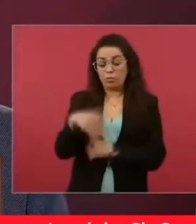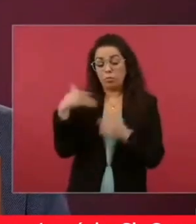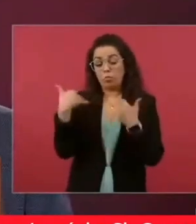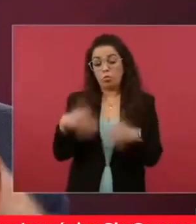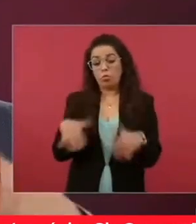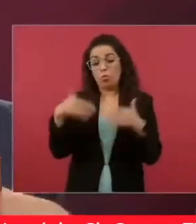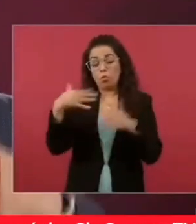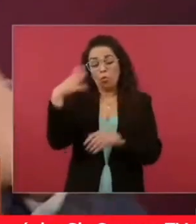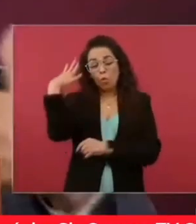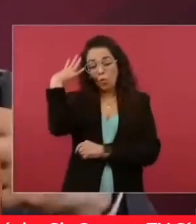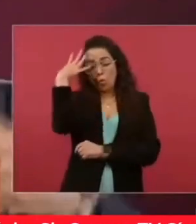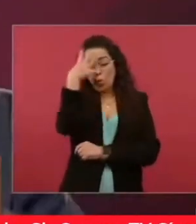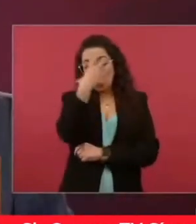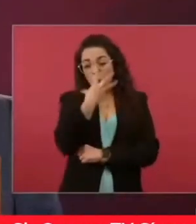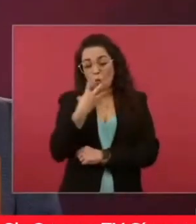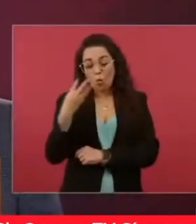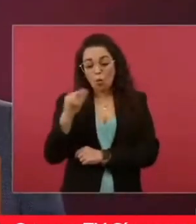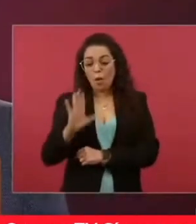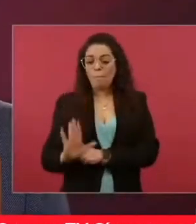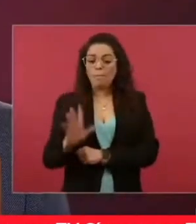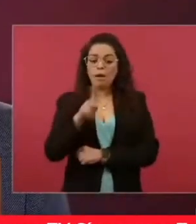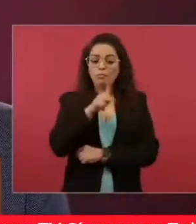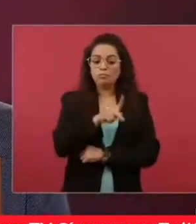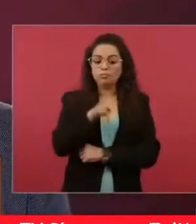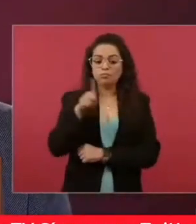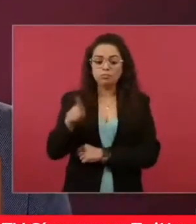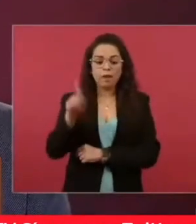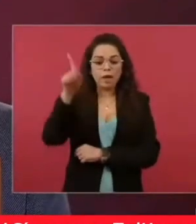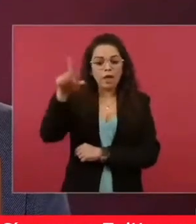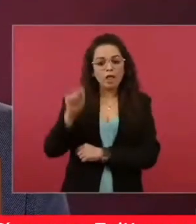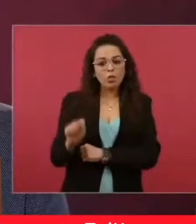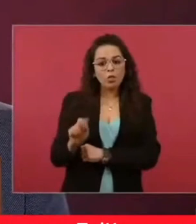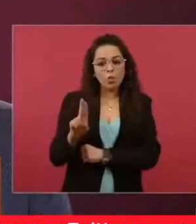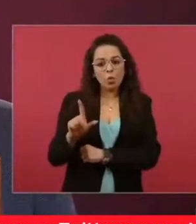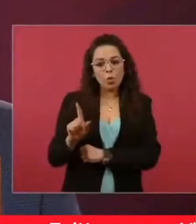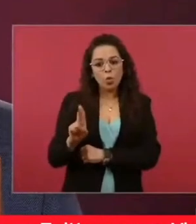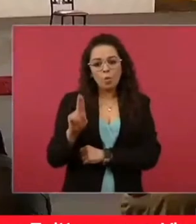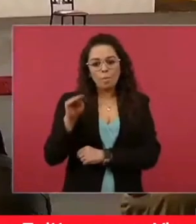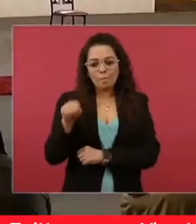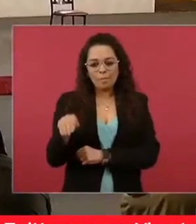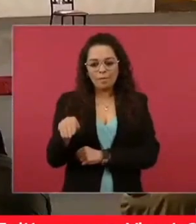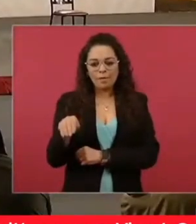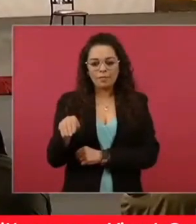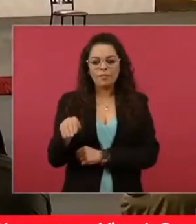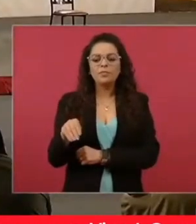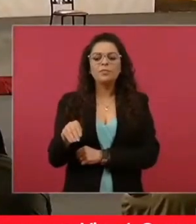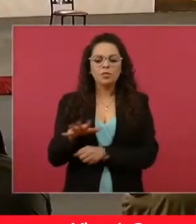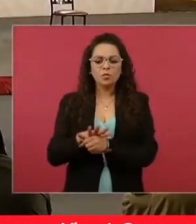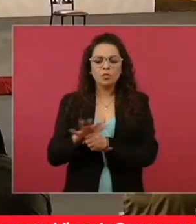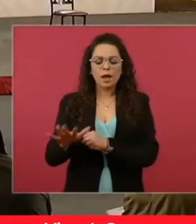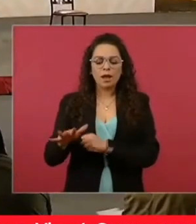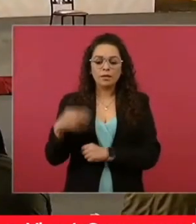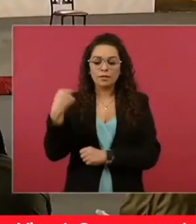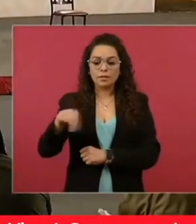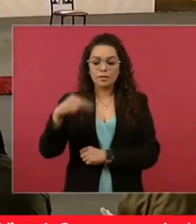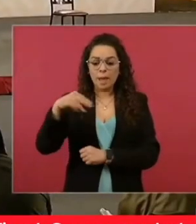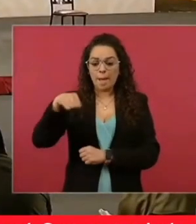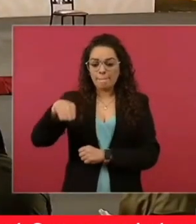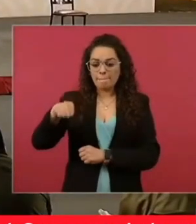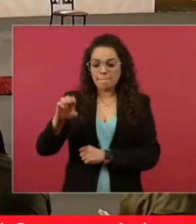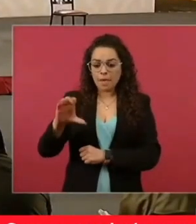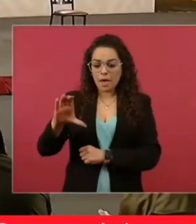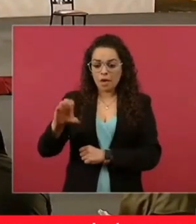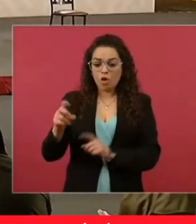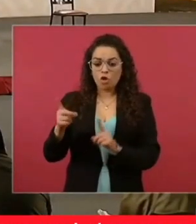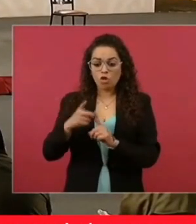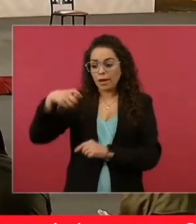que se asemeja de alguna manera al sitio de Tulum que es más conocido y me refiero al meco un sitio en